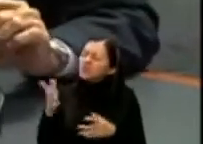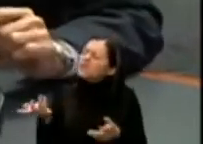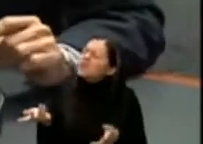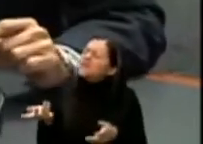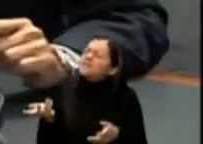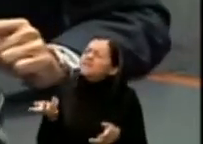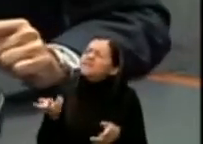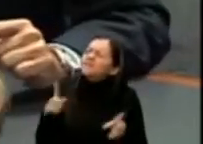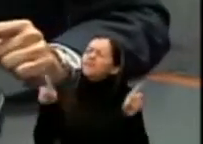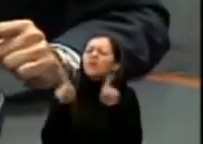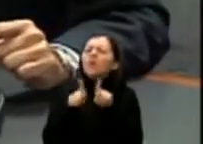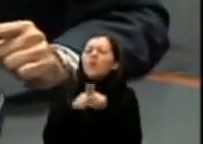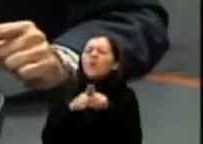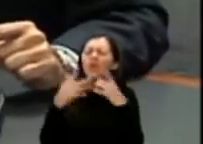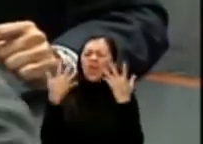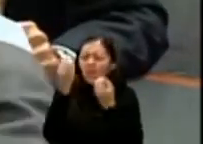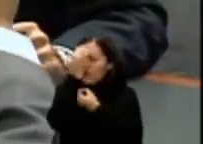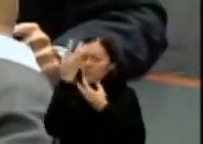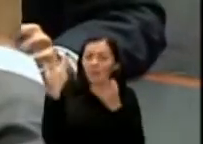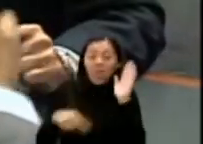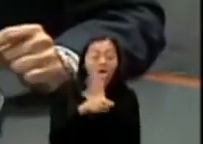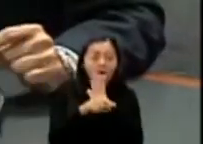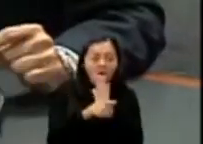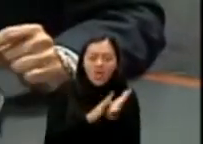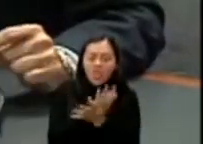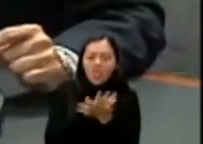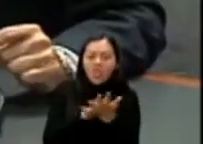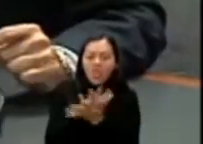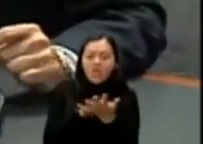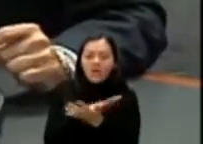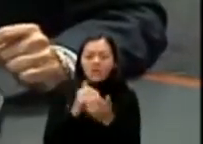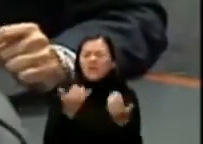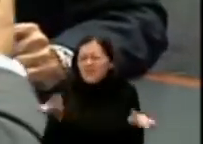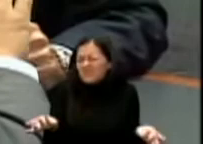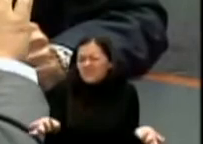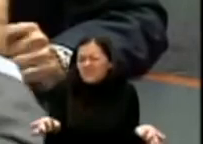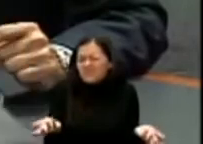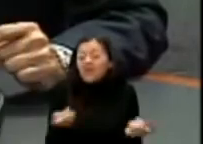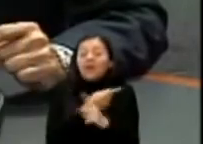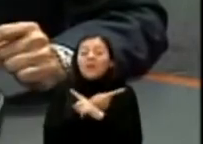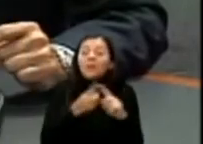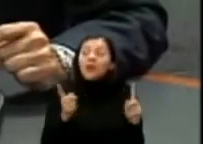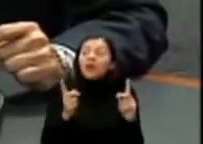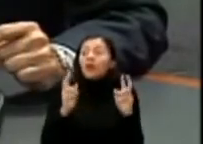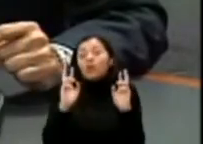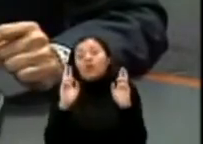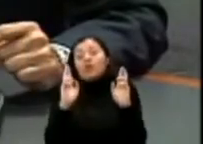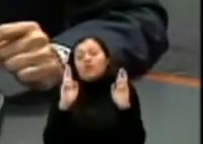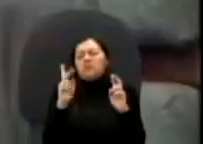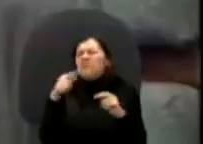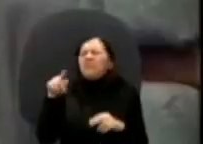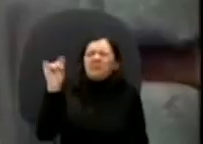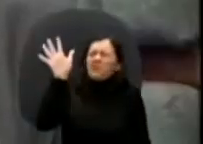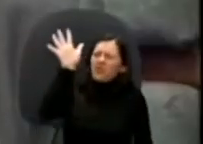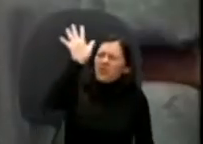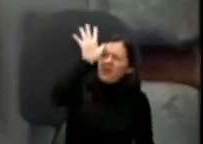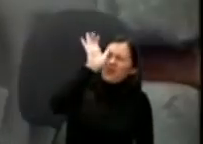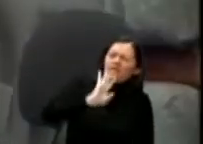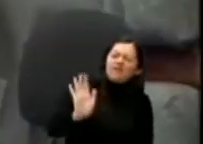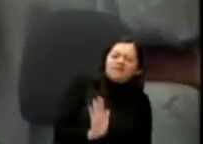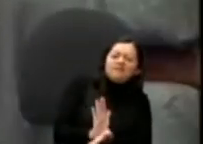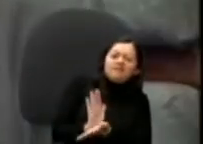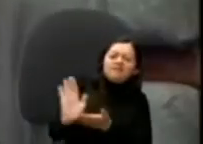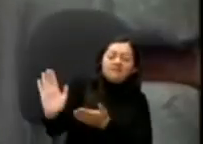el intento de desinformación no digo desinformación porque afortunadamente ya casi nadie les cree a decir que este gobierno